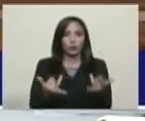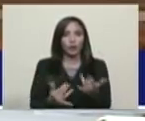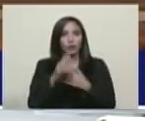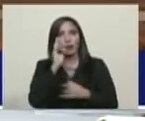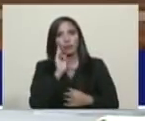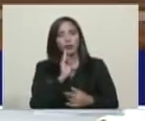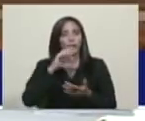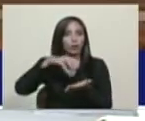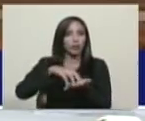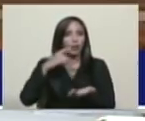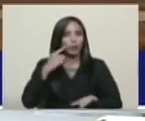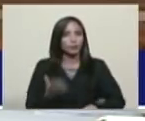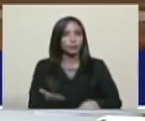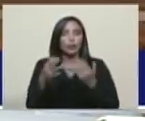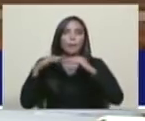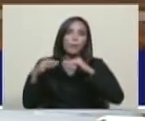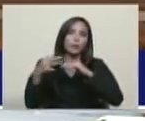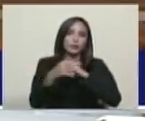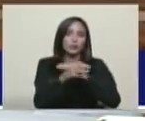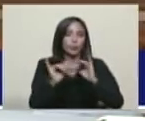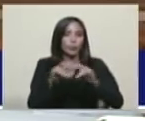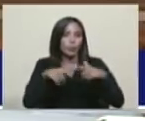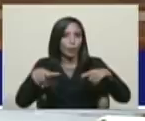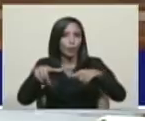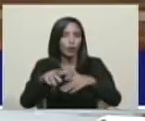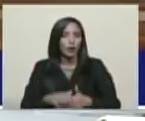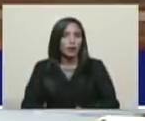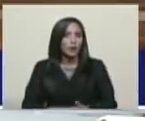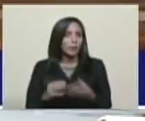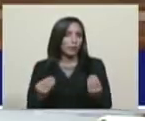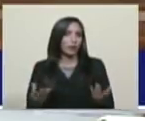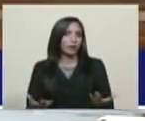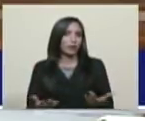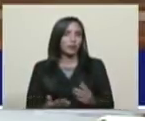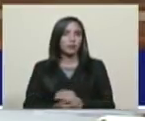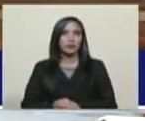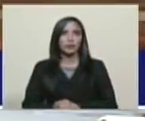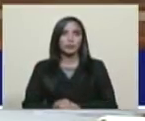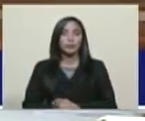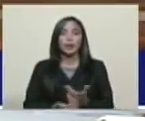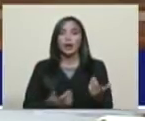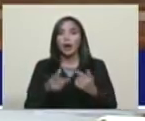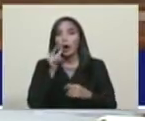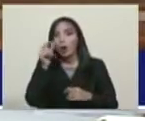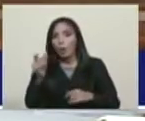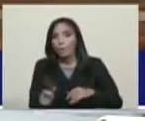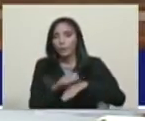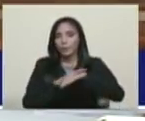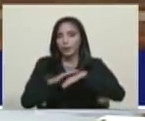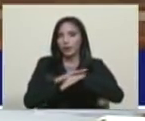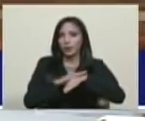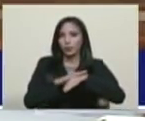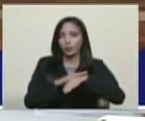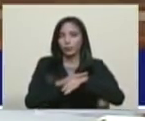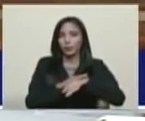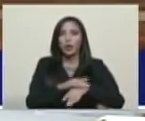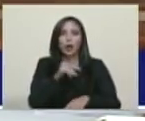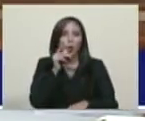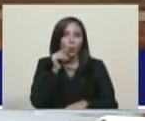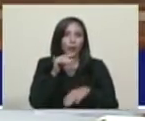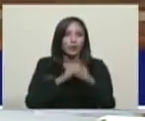Guasipati, al estado Bolívar, municipio Rocio, para que nuestro ministro, compañero Víctor